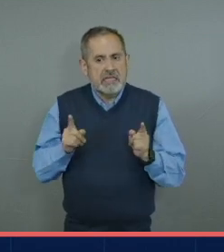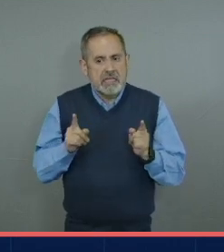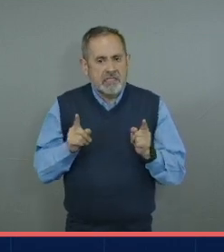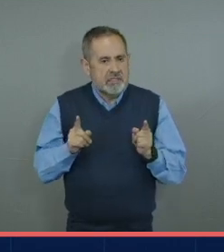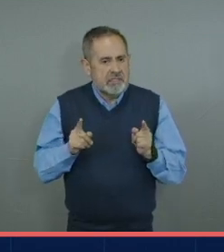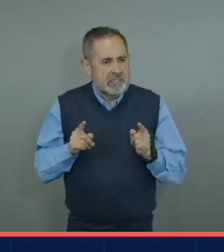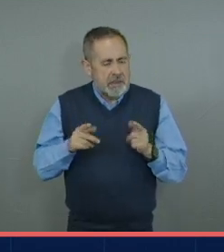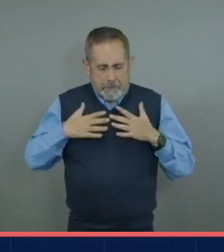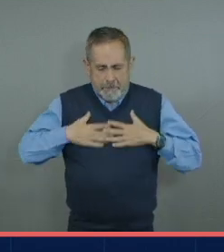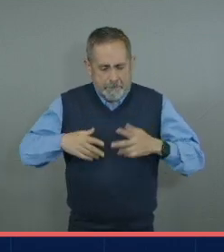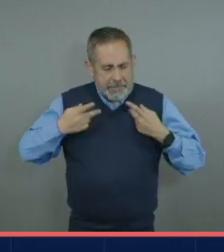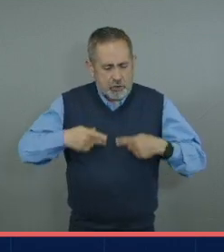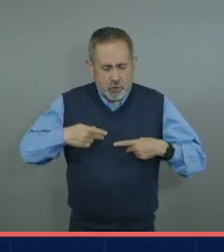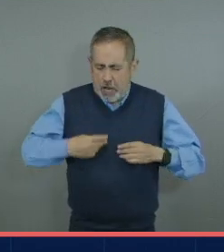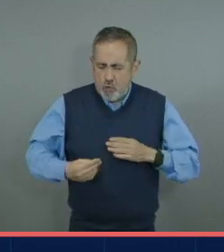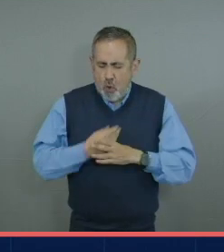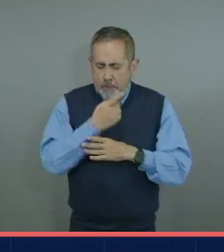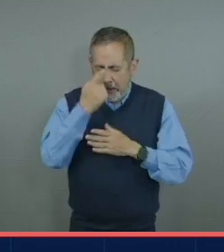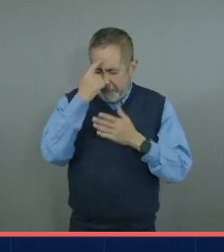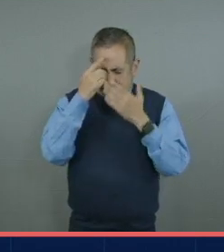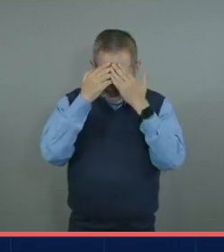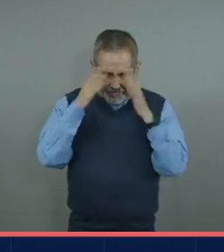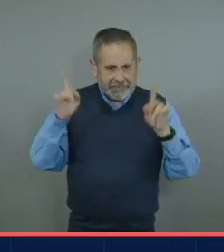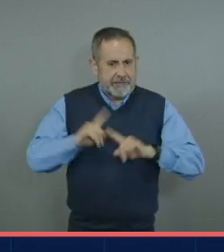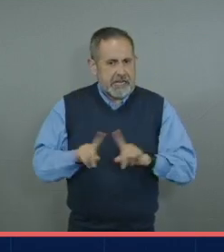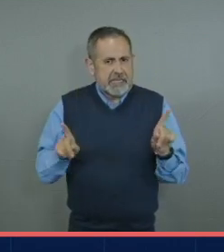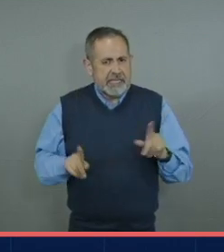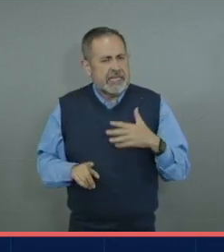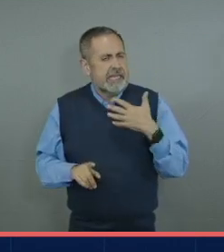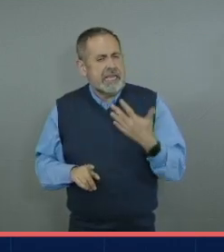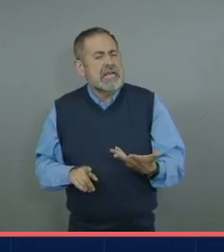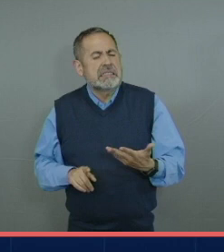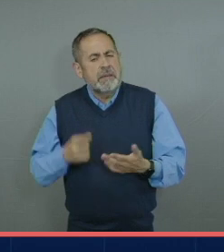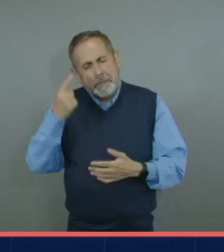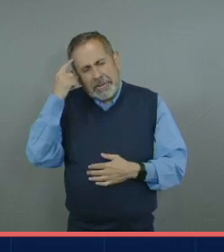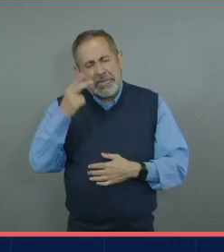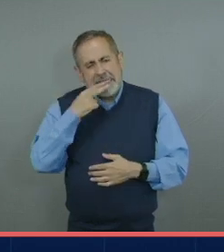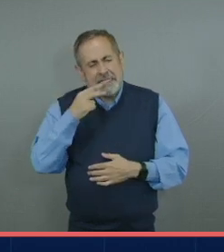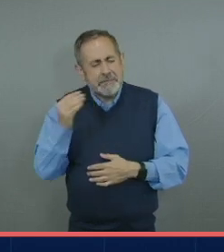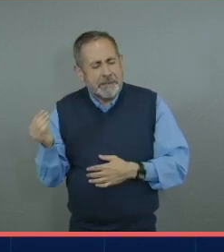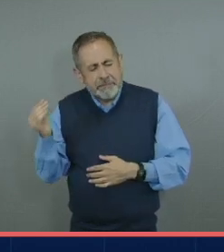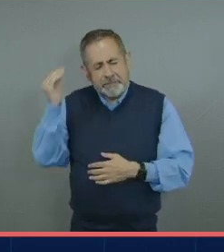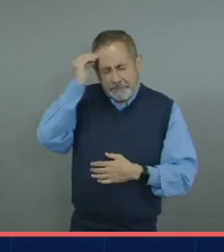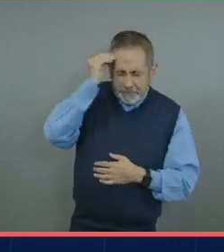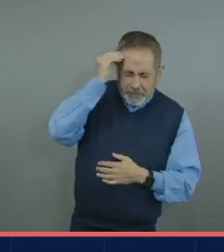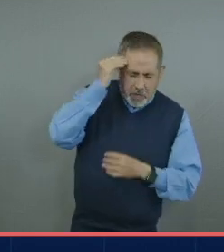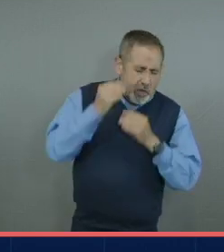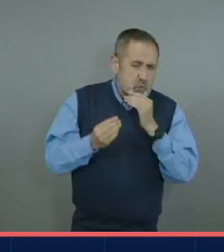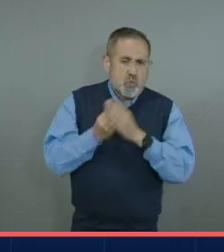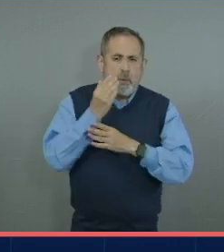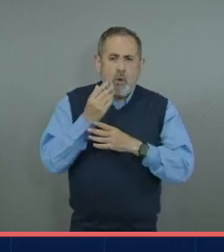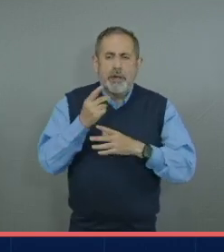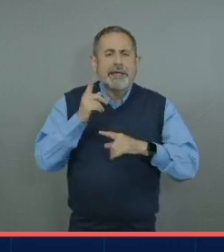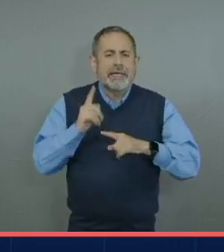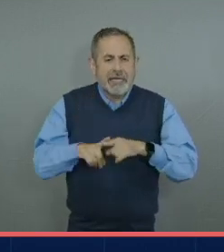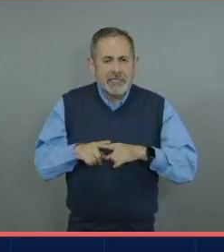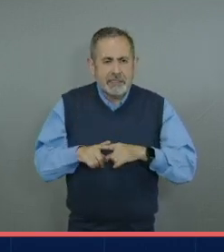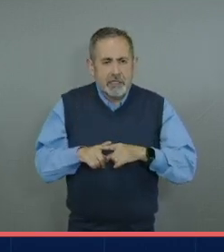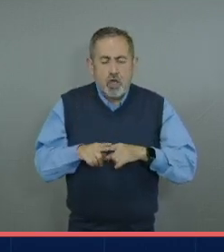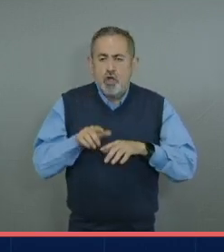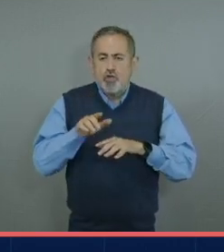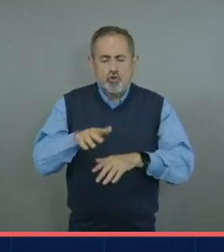nueva persona. ¿A qué me refiero con este nuevo chip? Pues es un chip justamente de